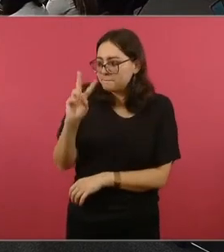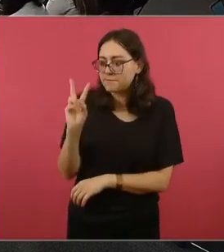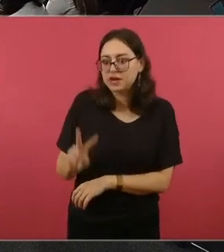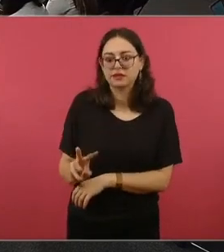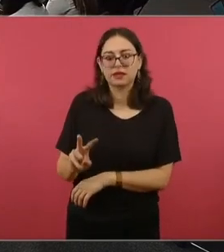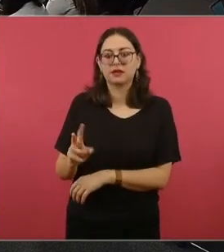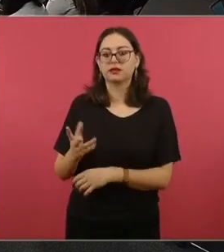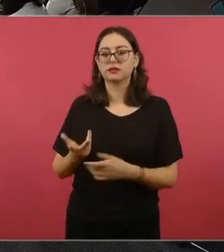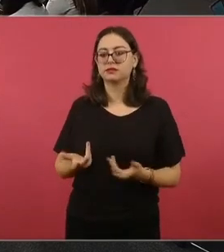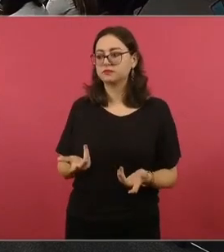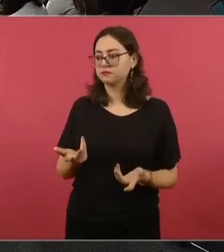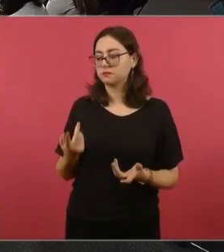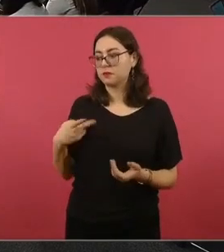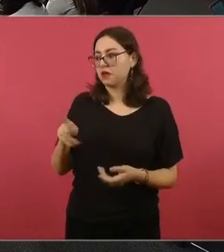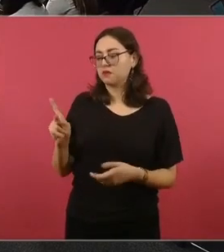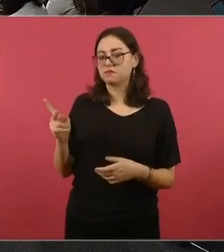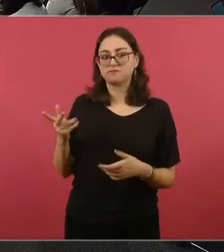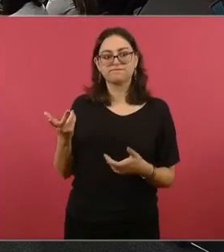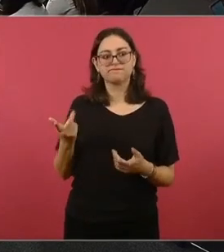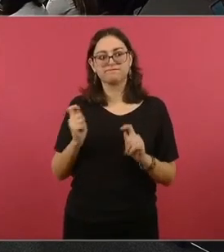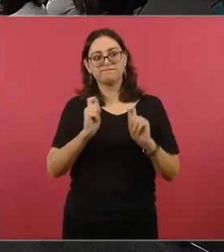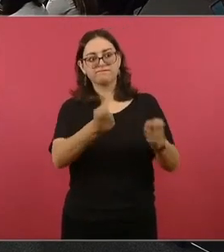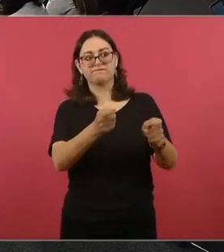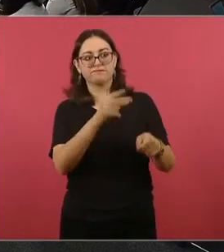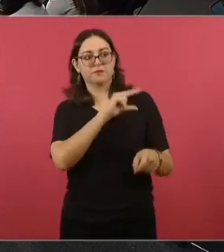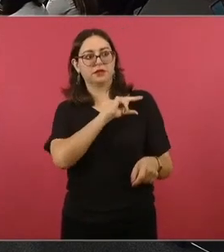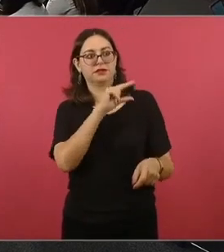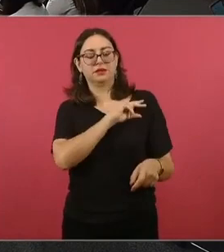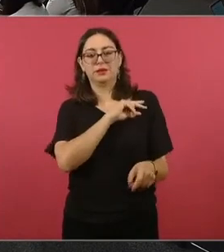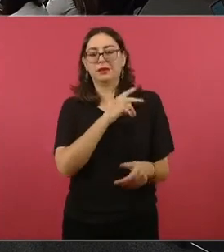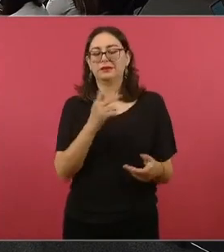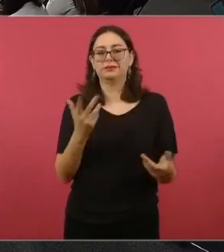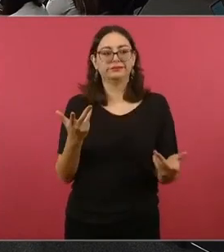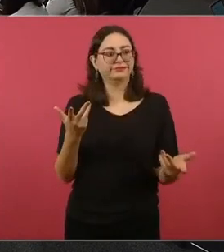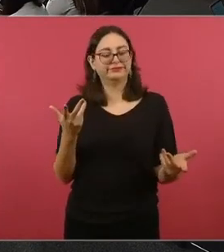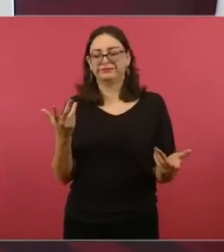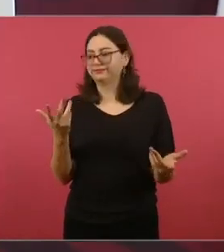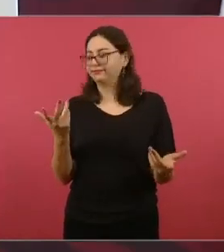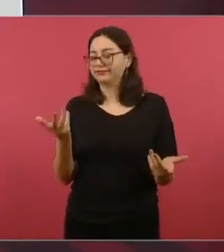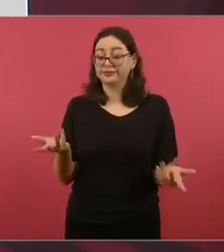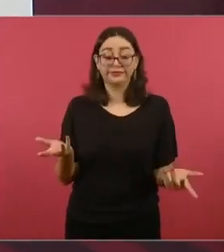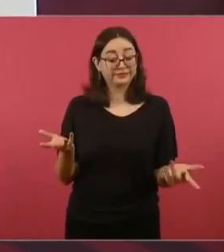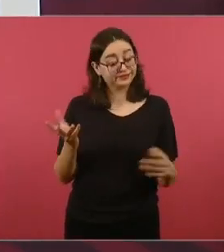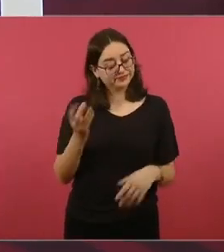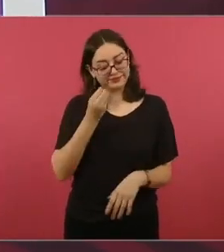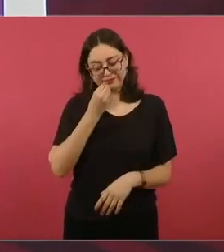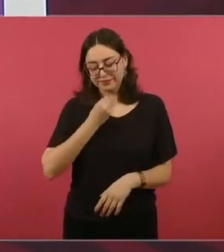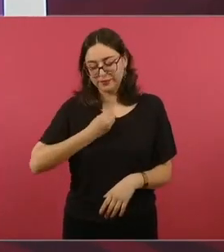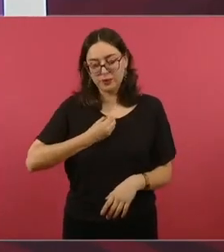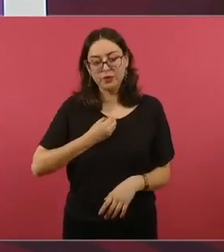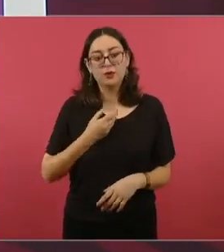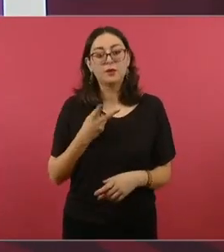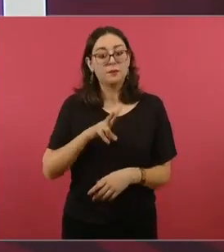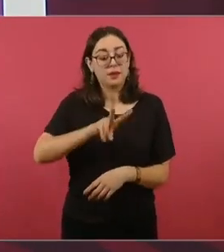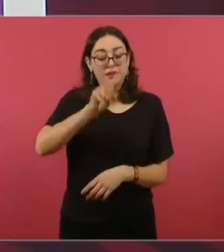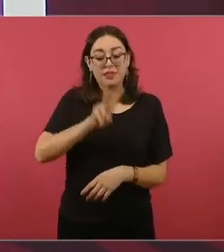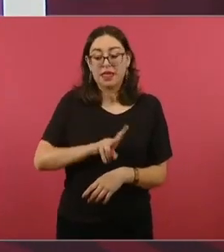Si estamos saliendo adelante en Pemex, en la Comisión Federal de Electricidad,